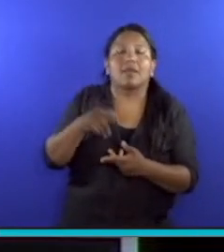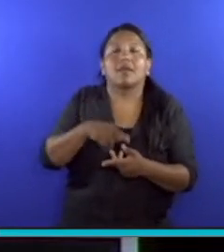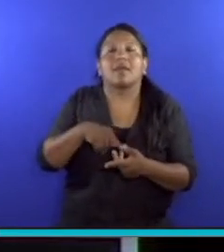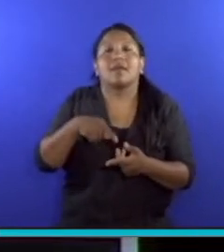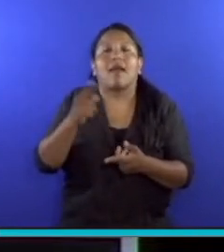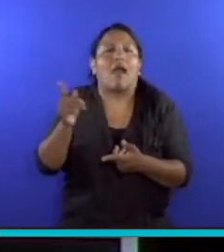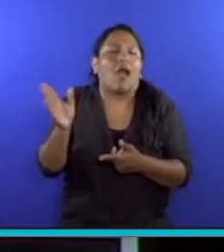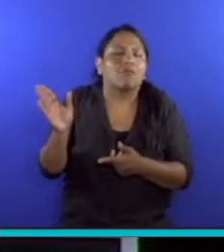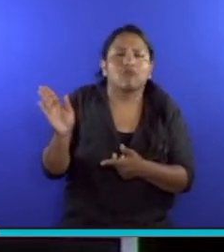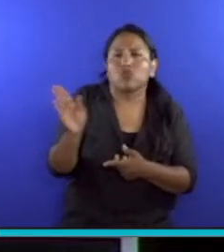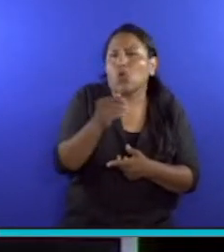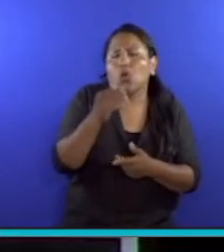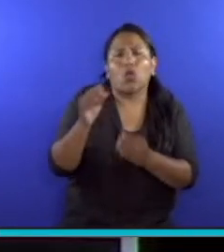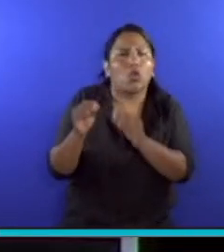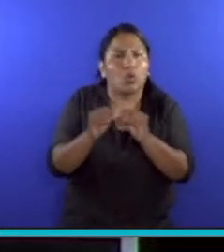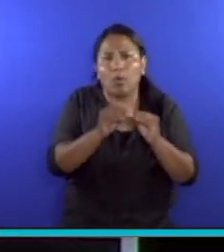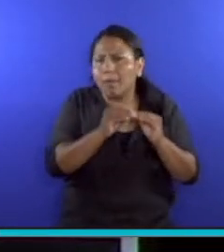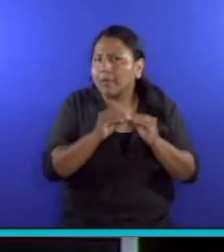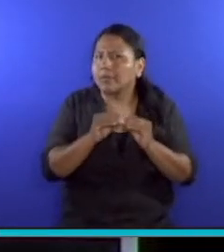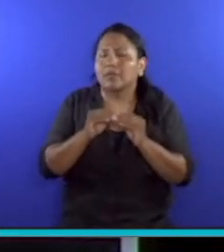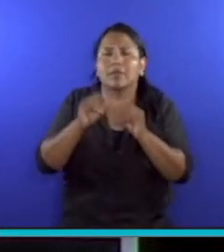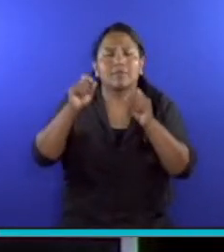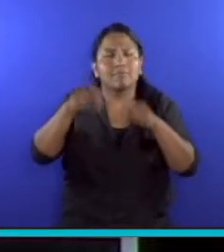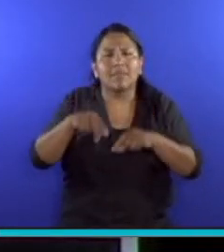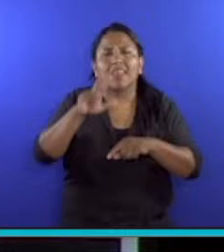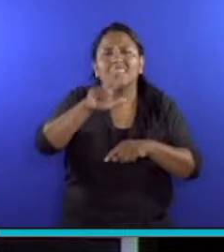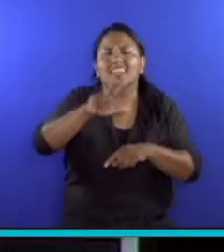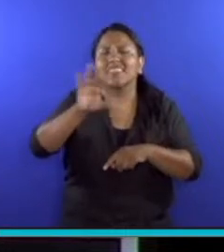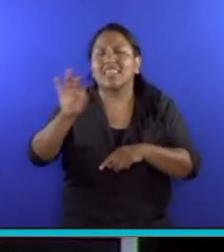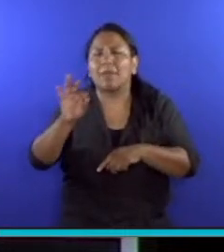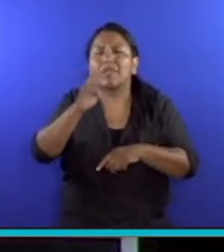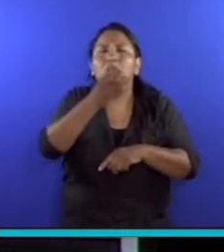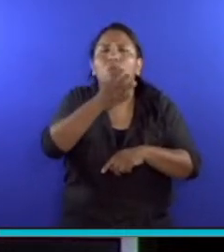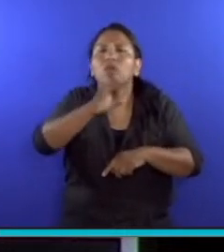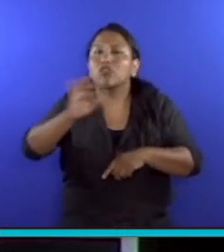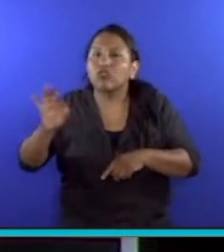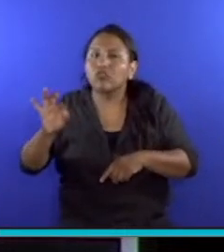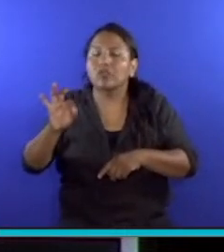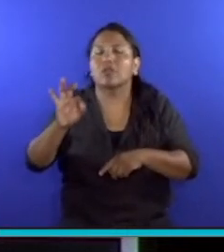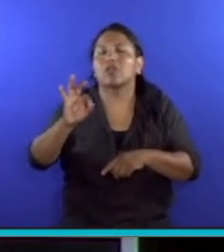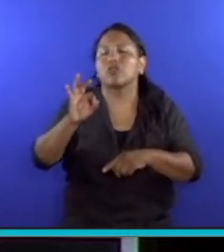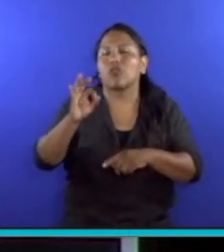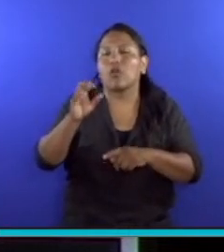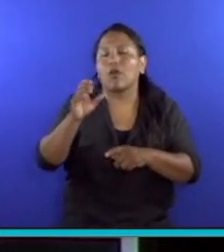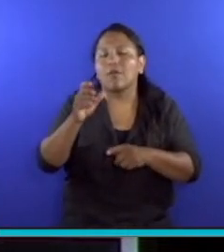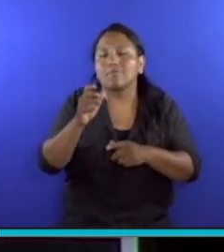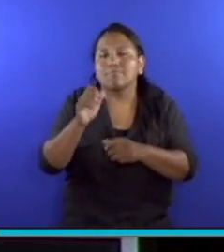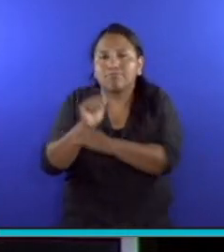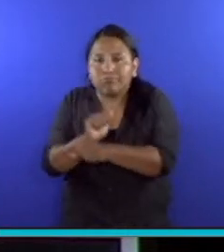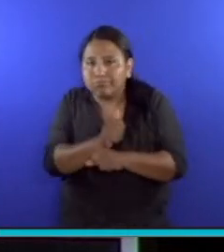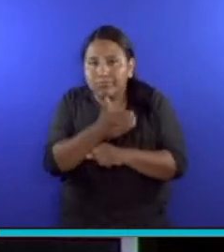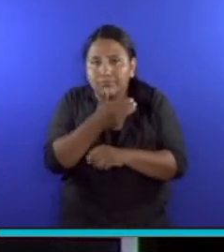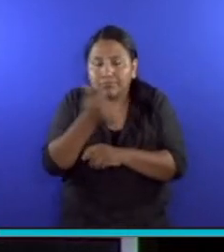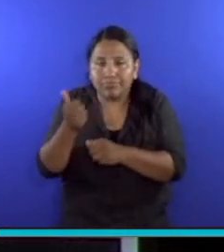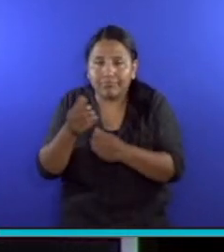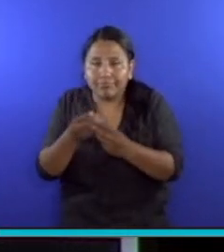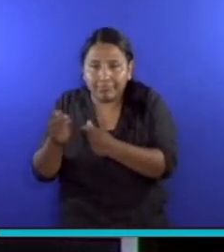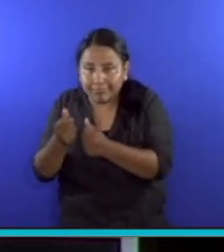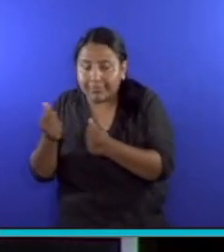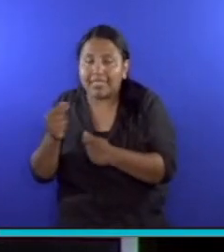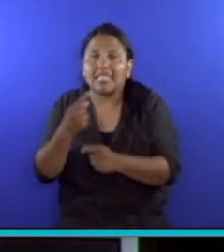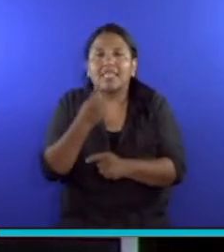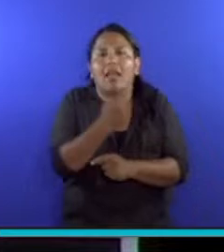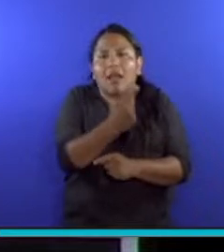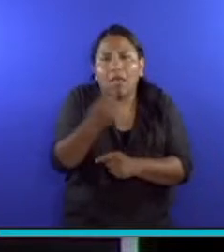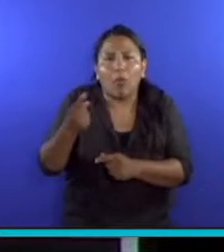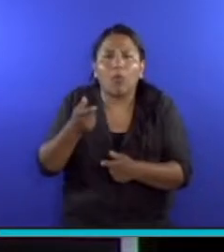todos los compañeros y compañeras, los 30.400 detenidos desaparecidos y cada uno de los asesinados también